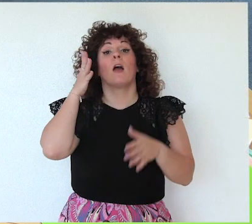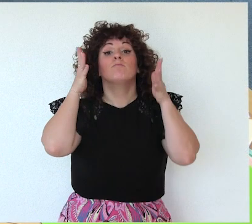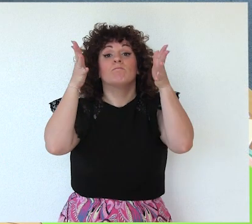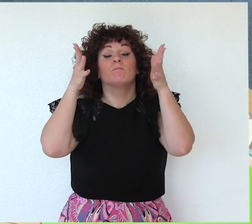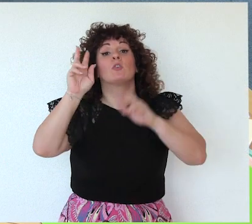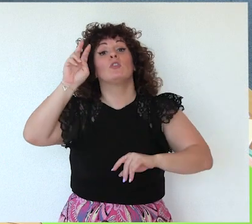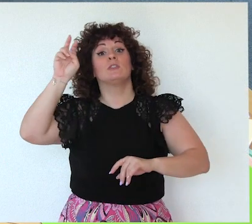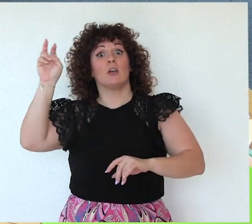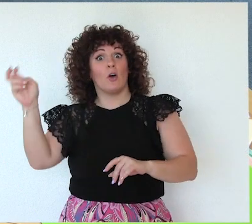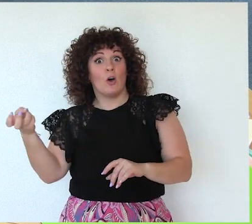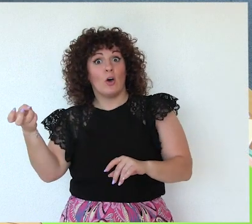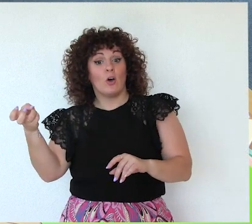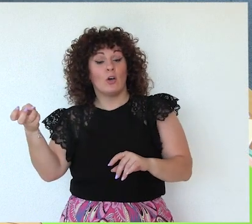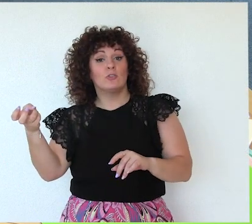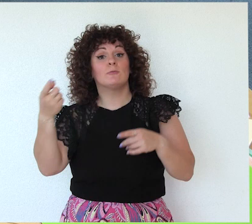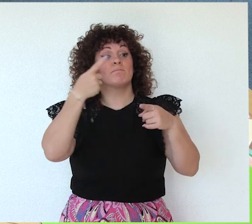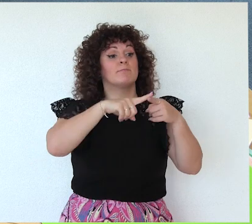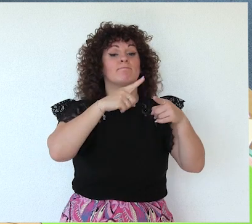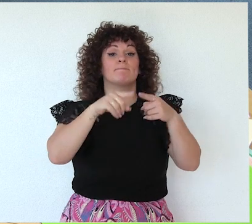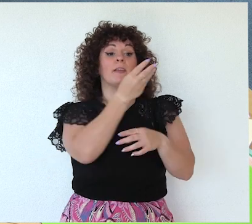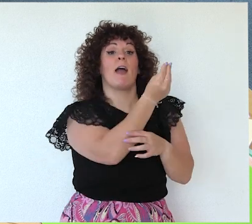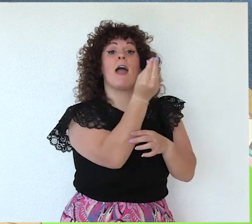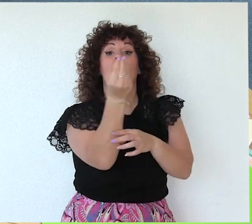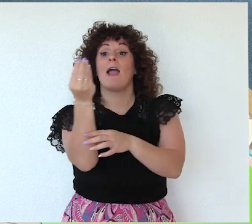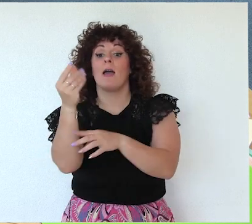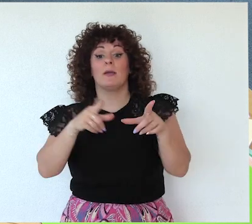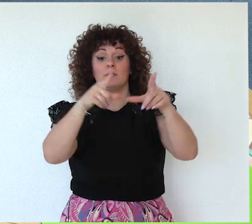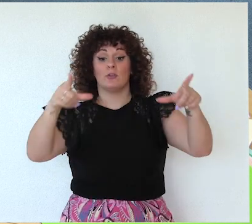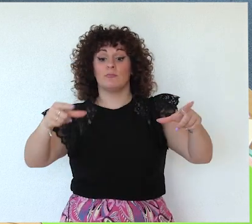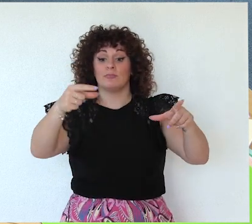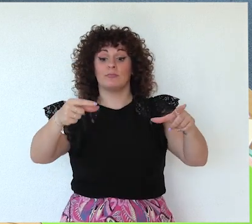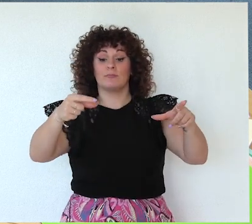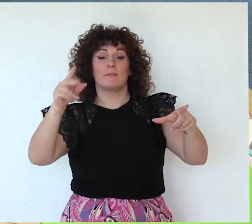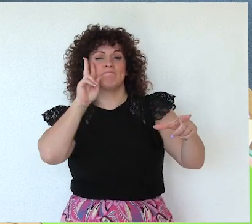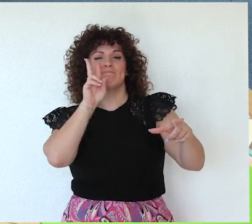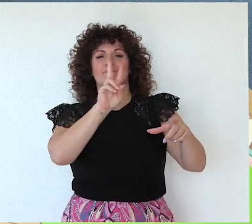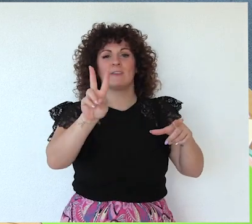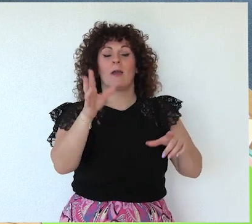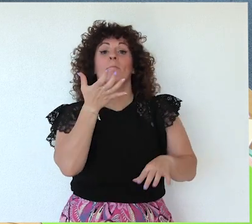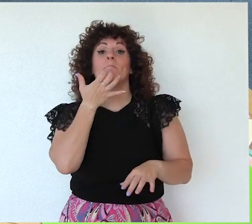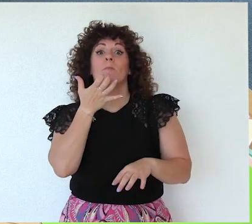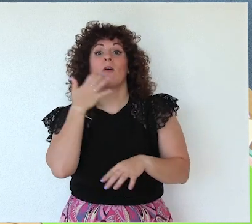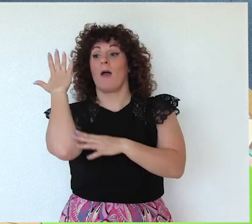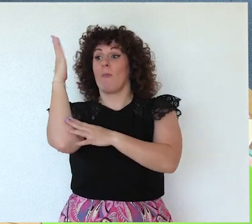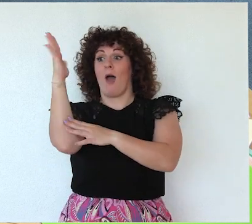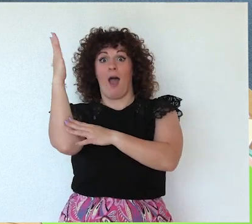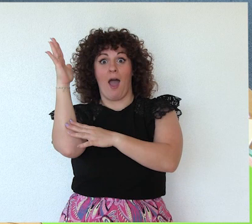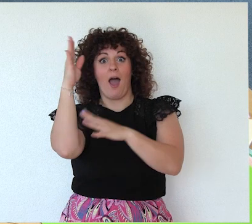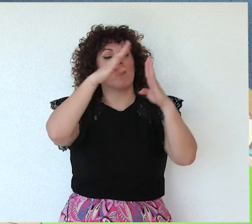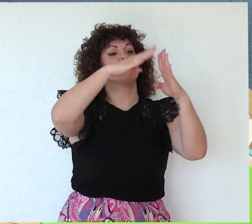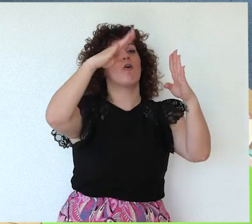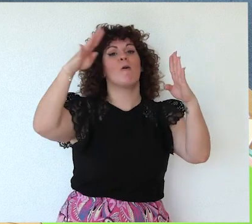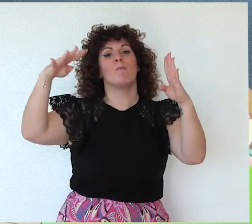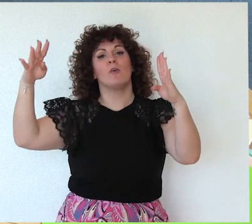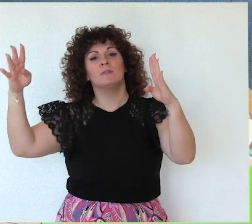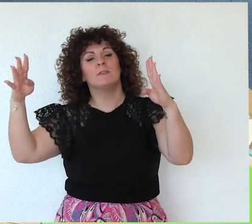Otro de los consejos es que os fijéis en los elementos que aparecen en esa porción. Como por ejemplo, si aparece un árbol, una